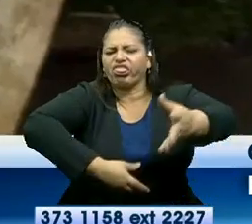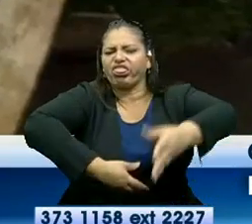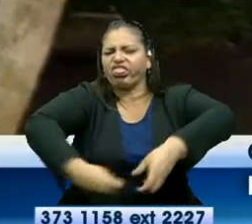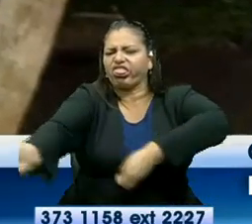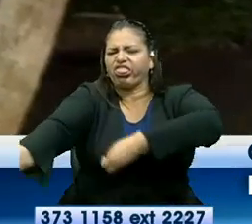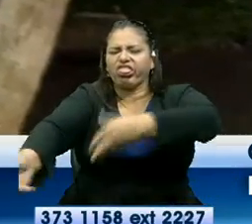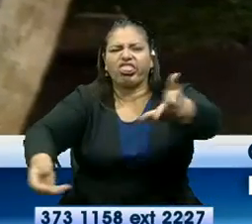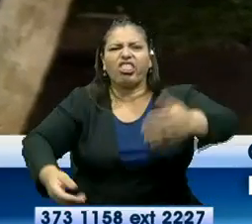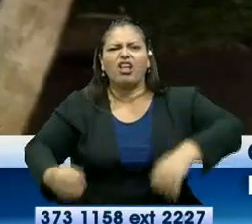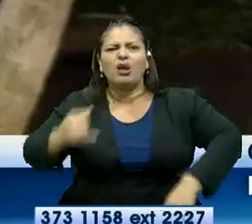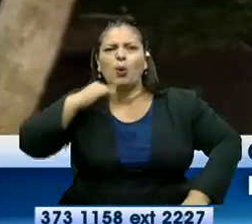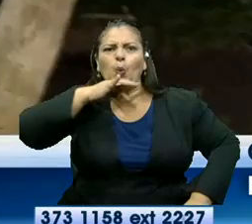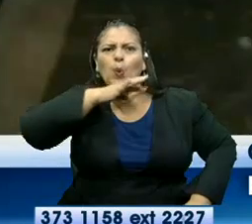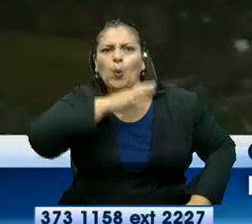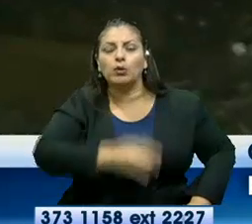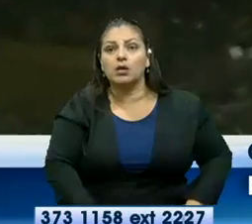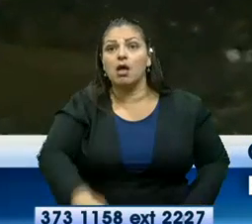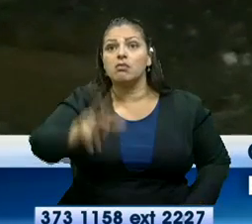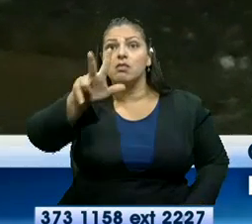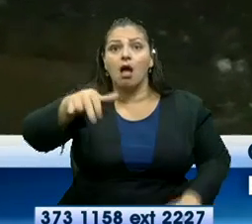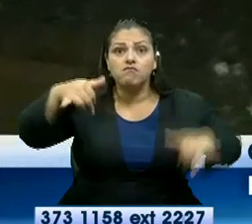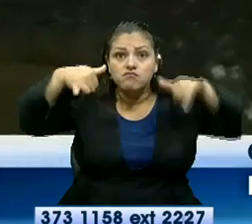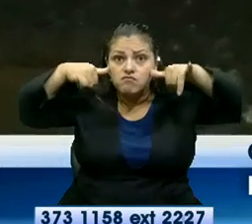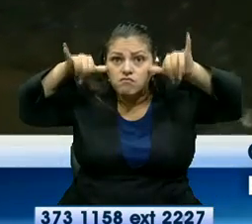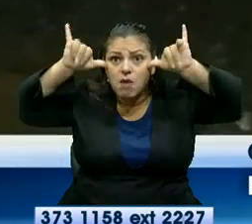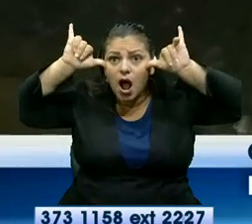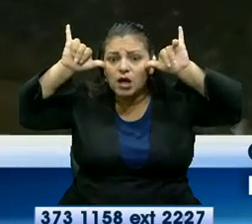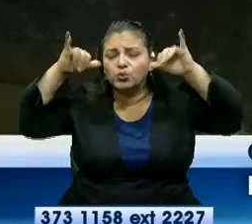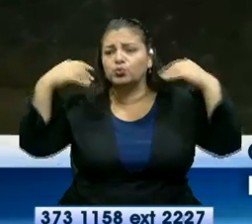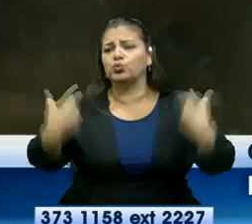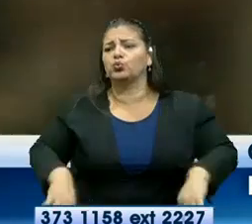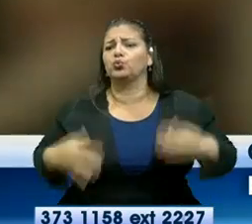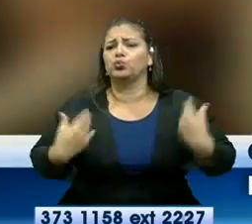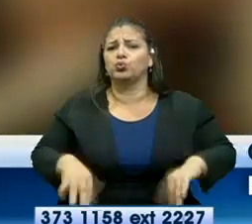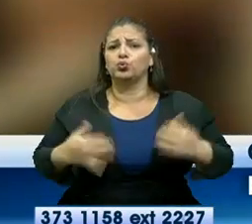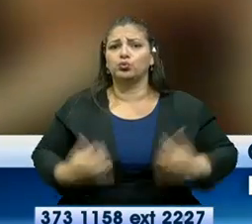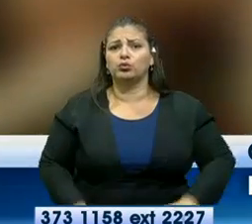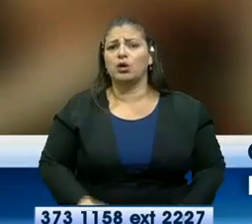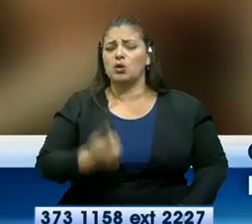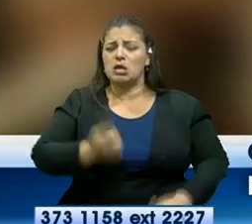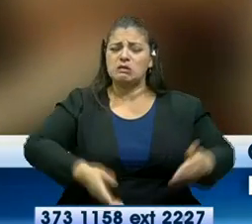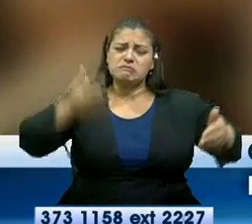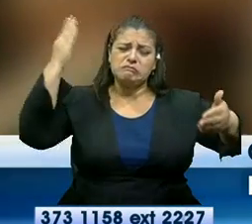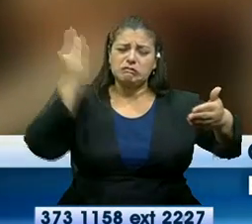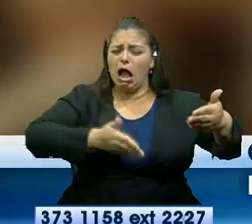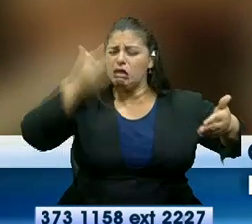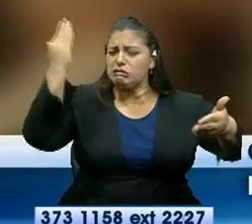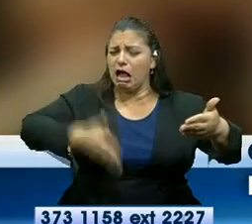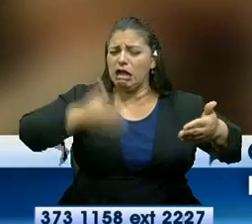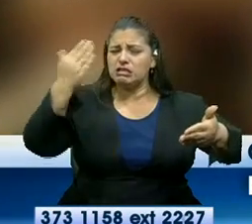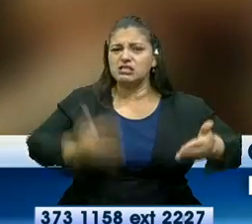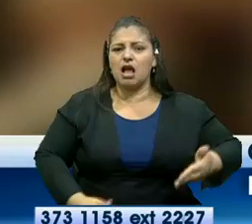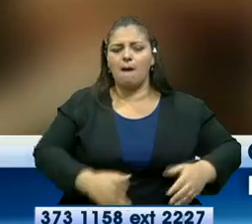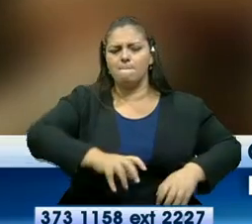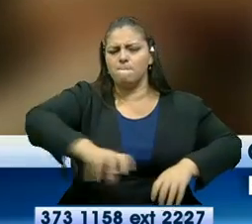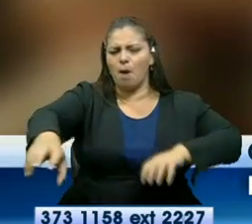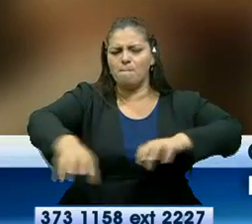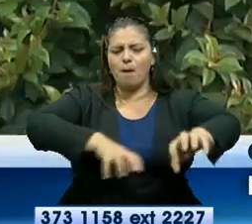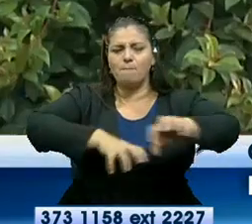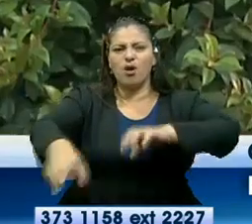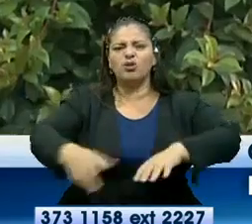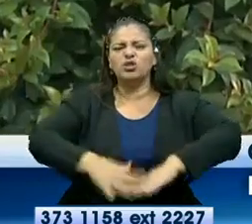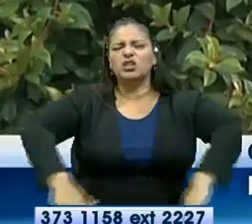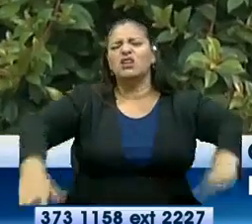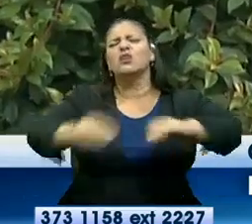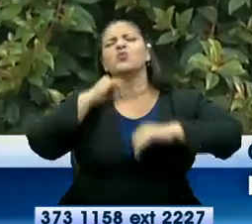En el lugar encontraron 3 reses, una de ellas en pleno faenamiento, las partes del animal botadas en el piso sin el menor cuidado e higiene.